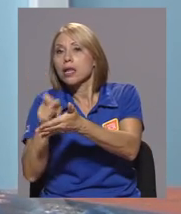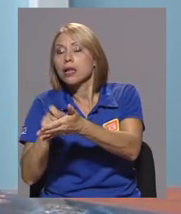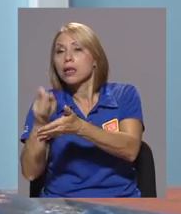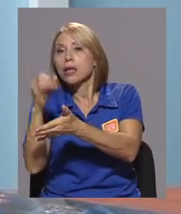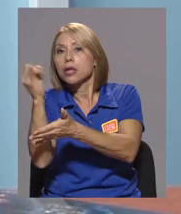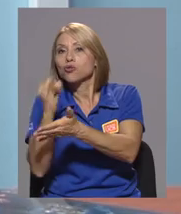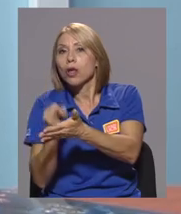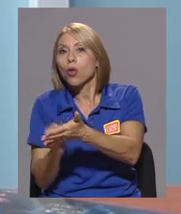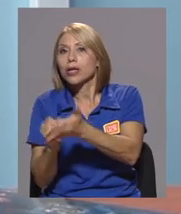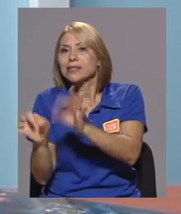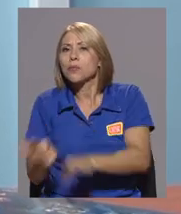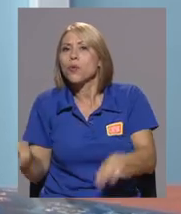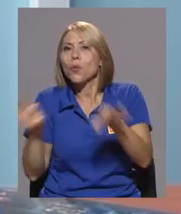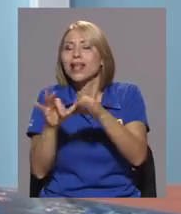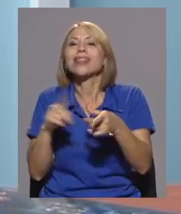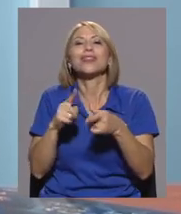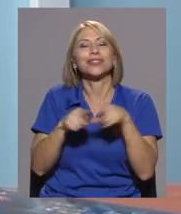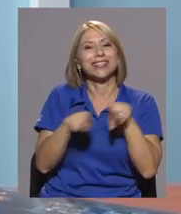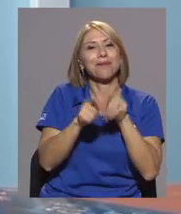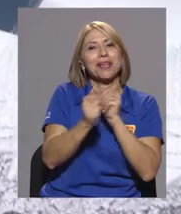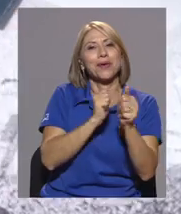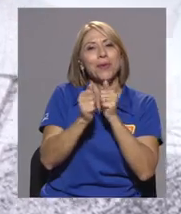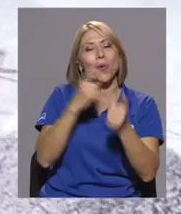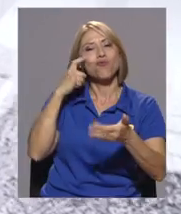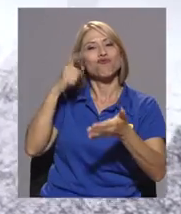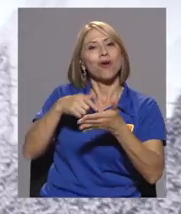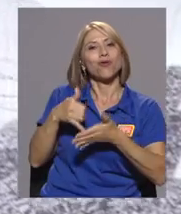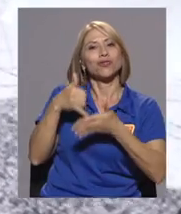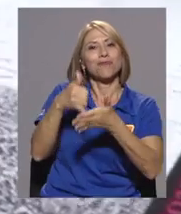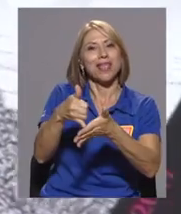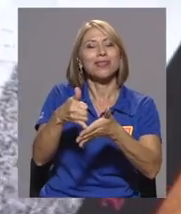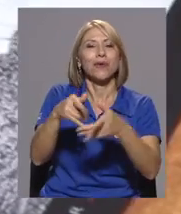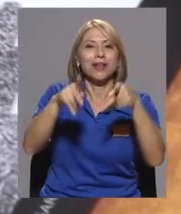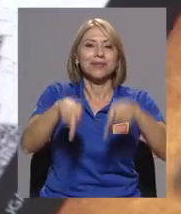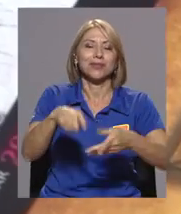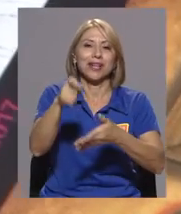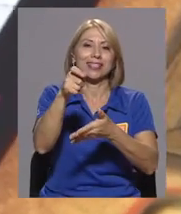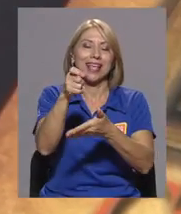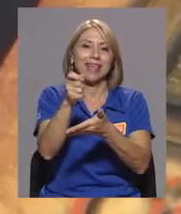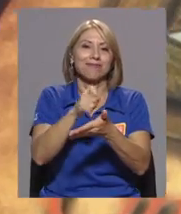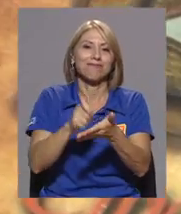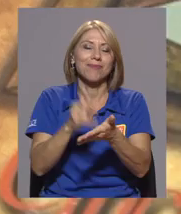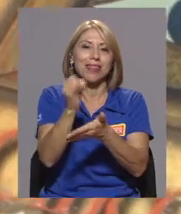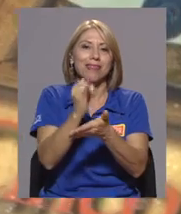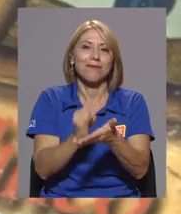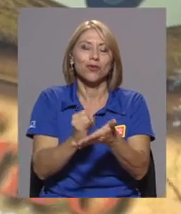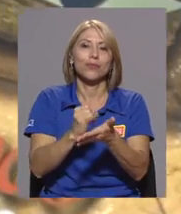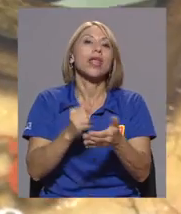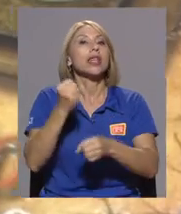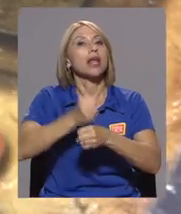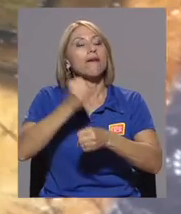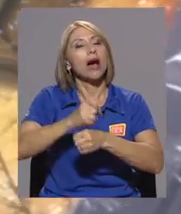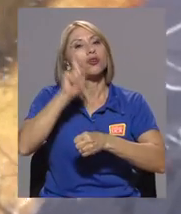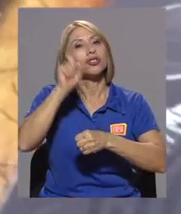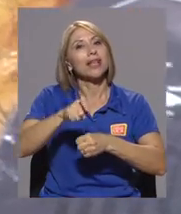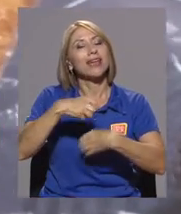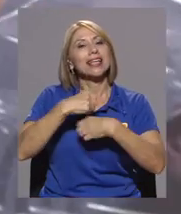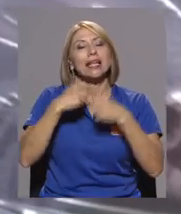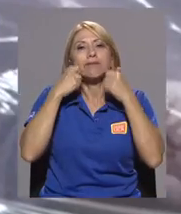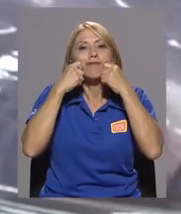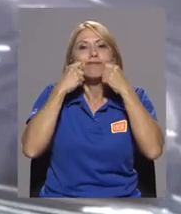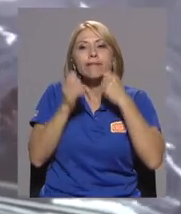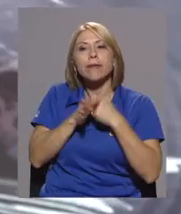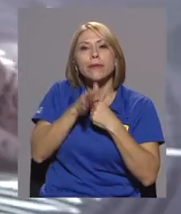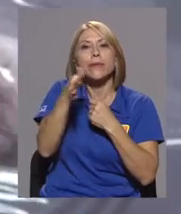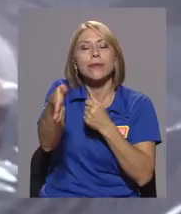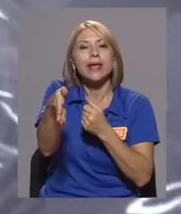de la obra misma, el certamen hará un reconocimiento también al ilustrador. Los trabajos se deben presentar de manera presencial